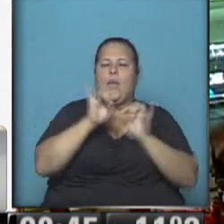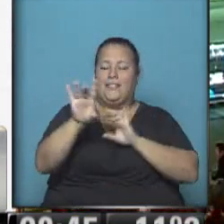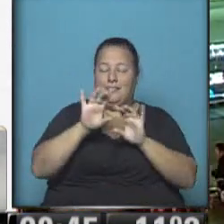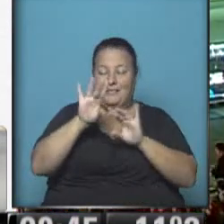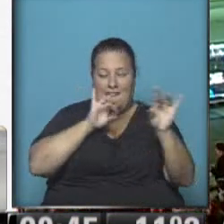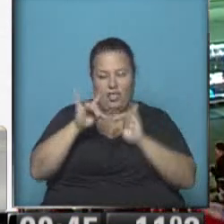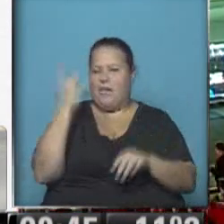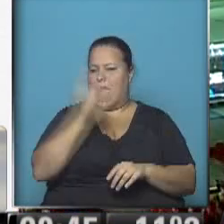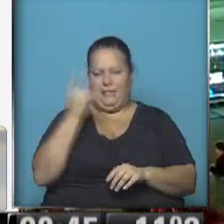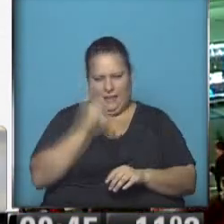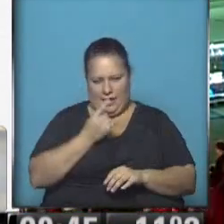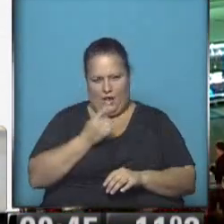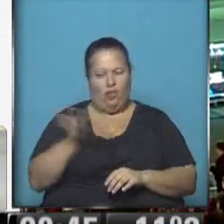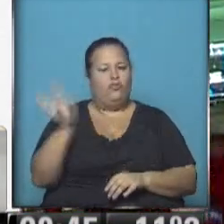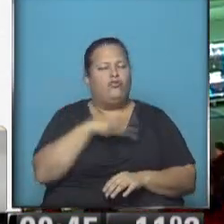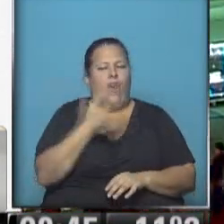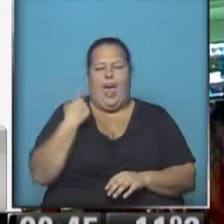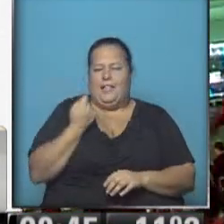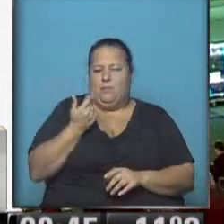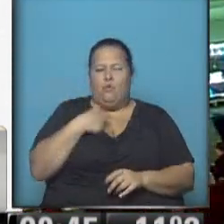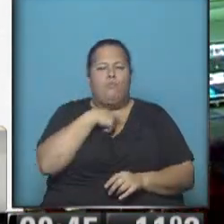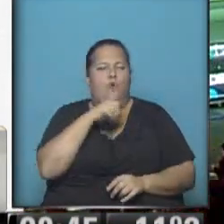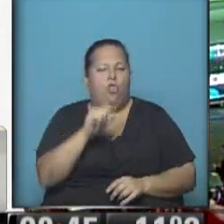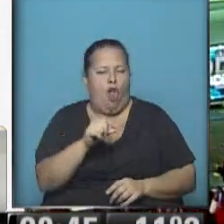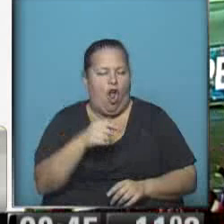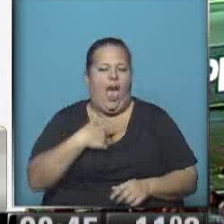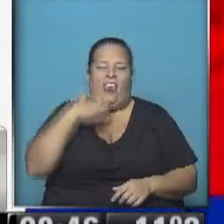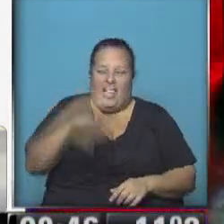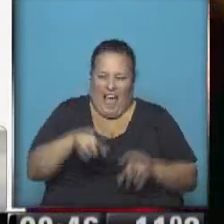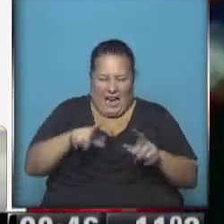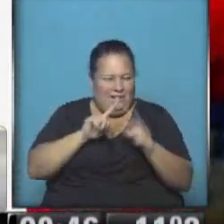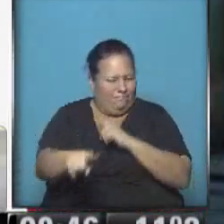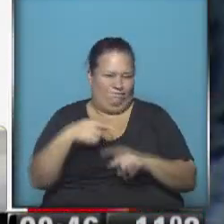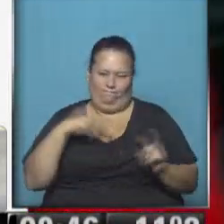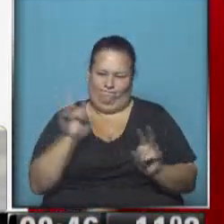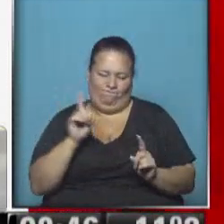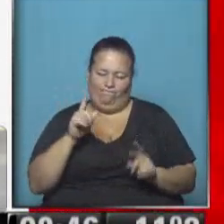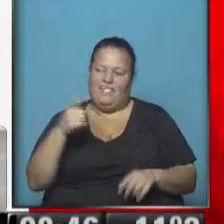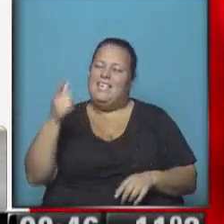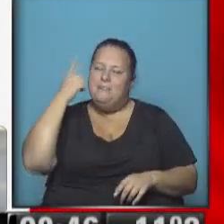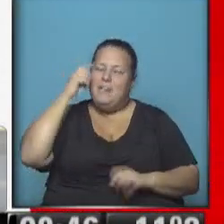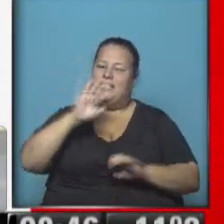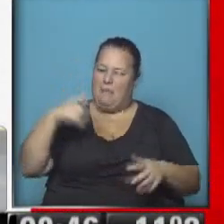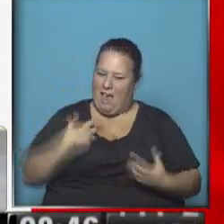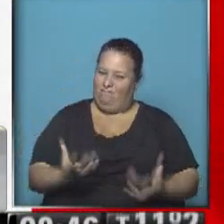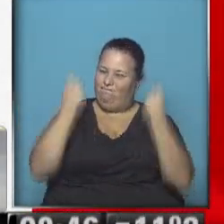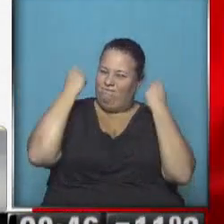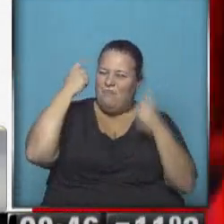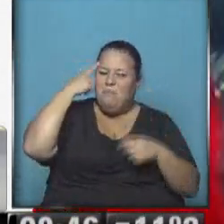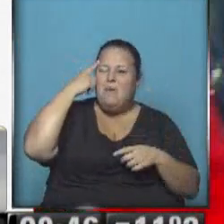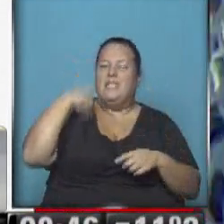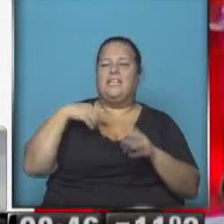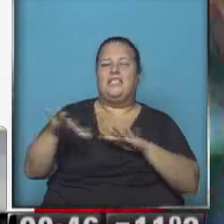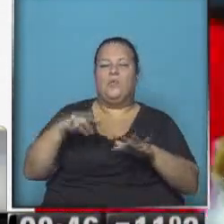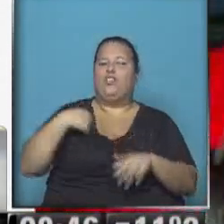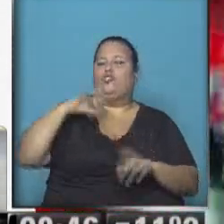argentina es mentira es todo muy reciente y muy doloroso para tomar decisiones sería muy egoísta de mi parte estar pensando en